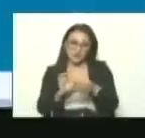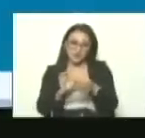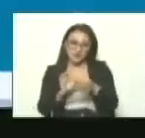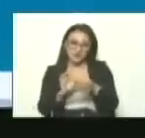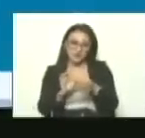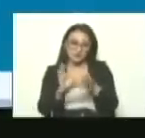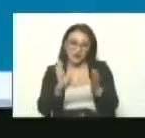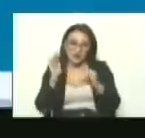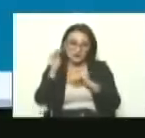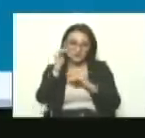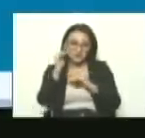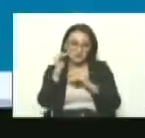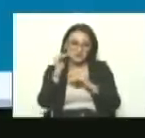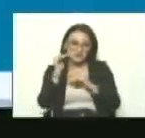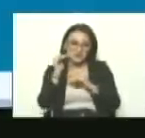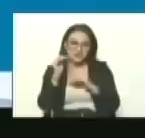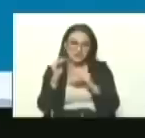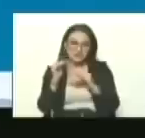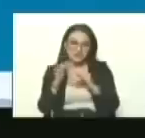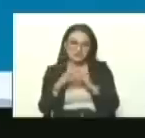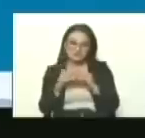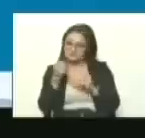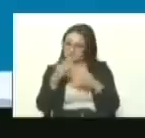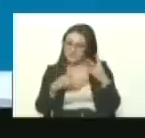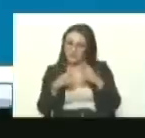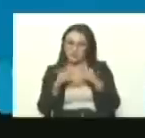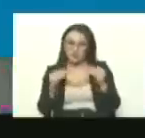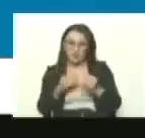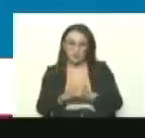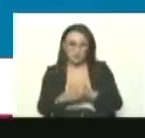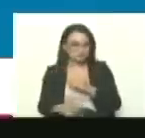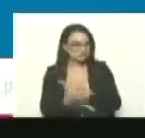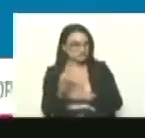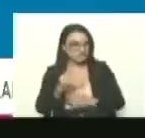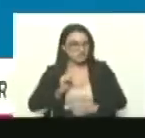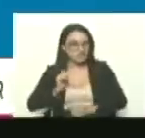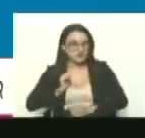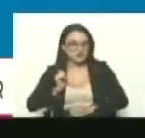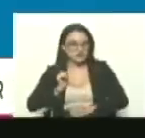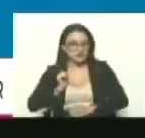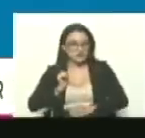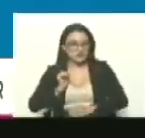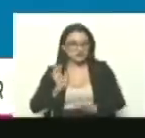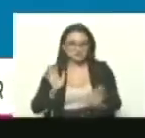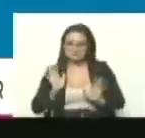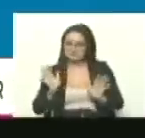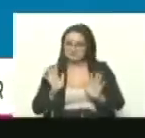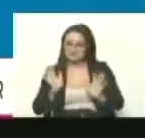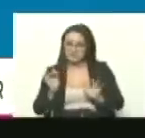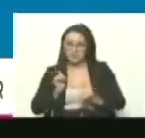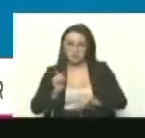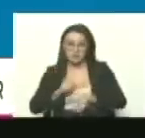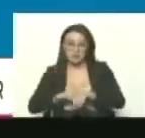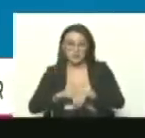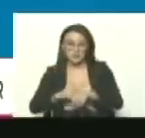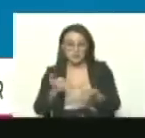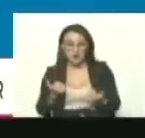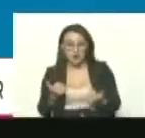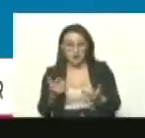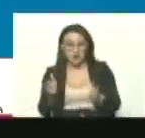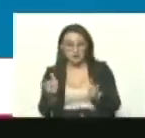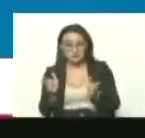para atender y solucionar lo que salga, donde salga y cuando salga. Ahora nos vamos a un segmento